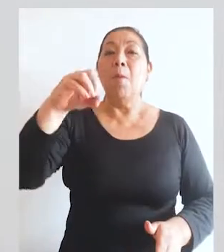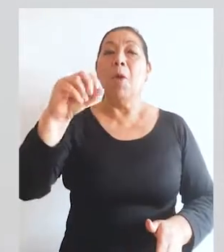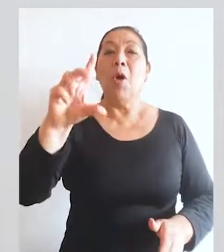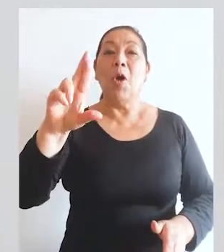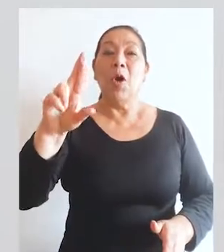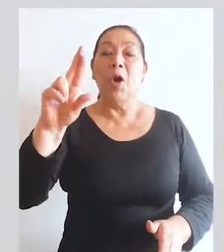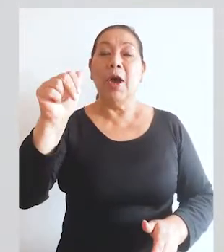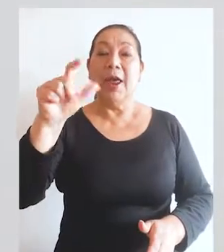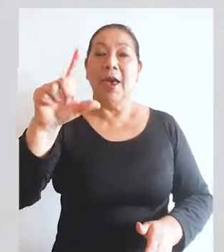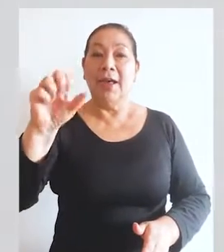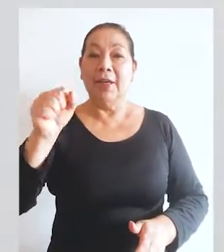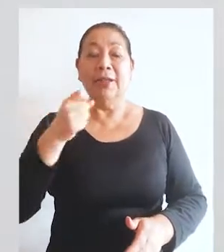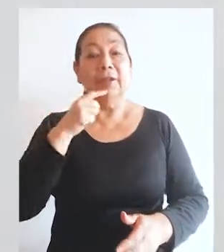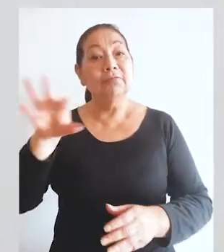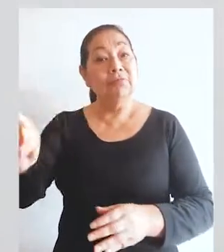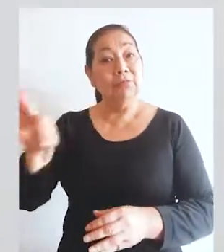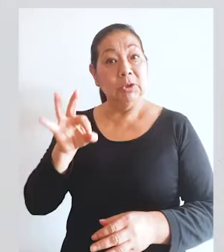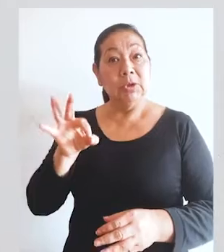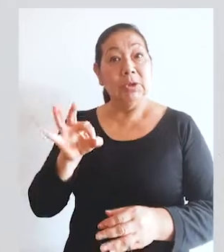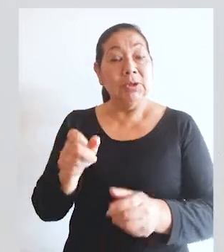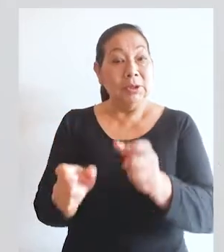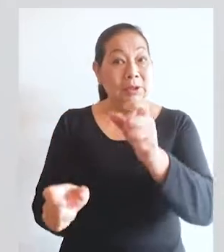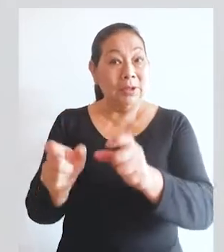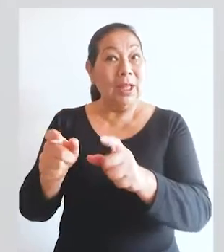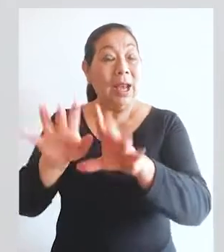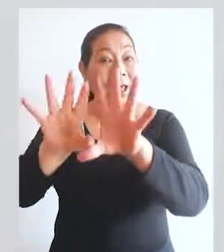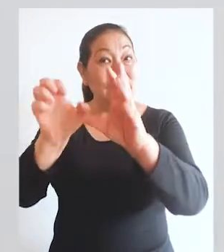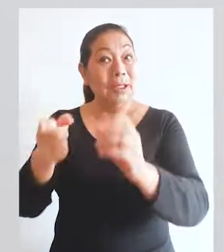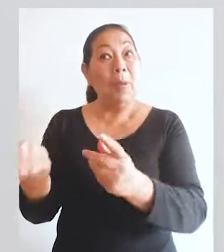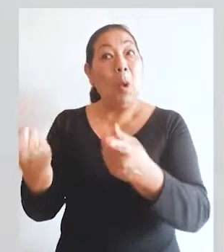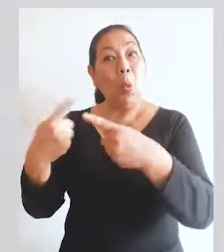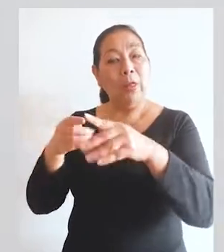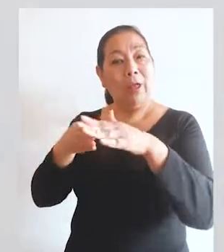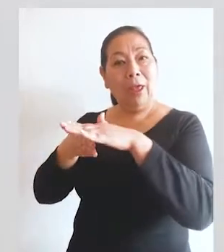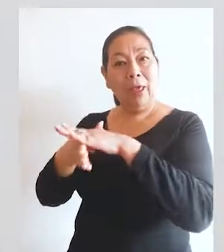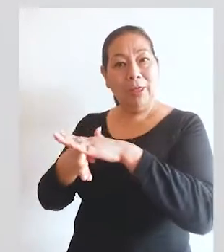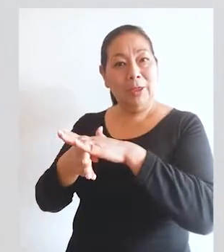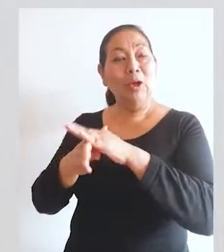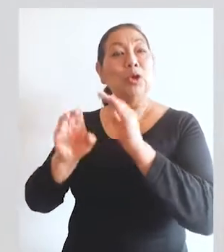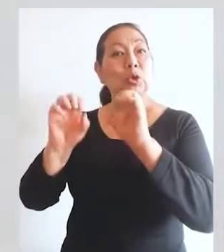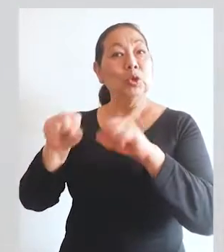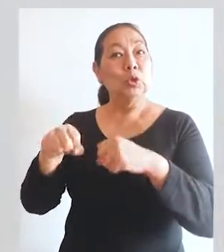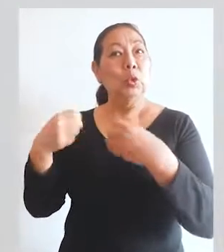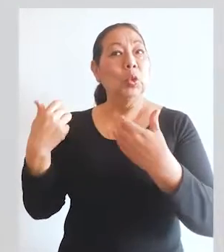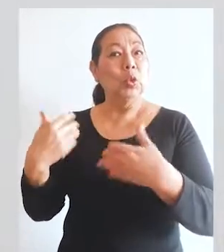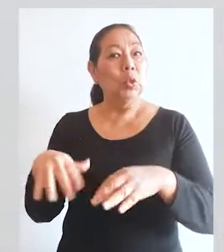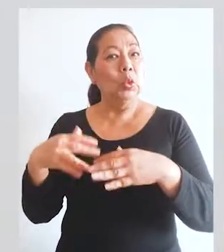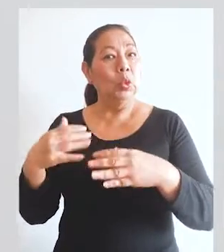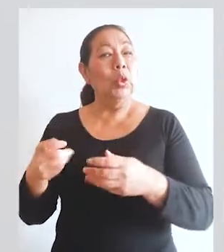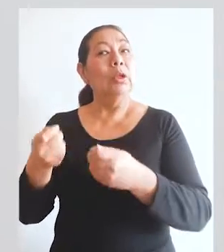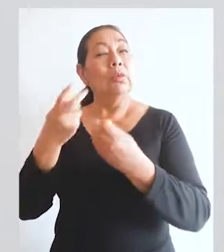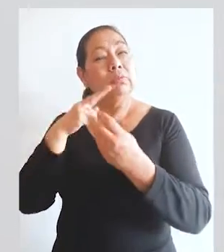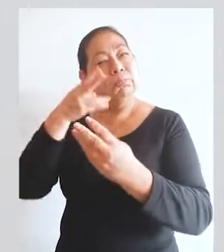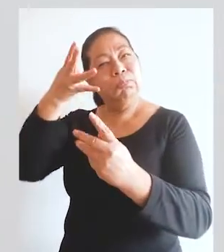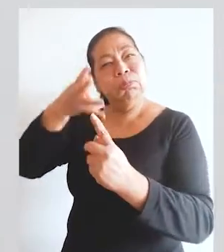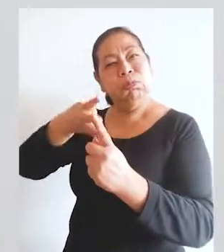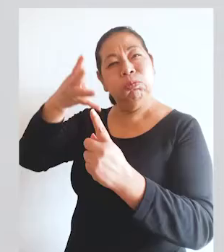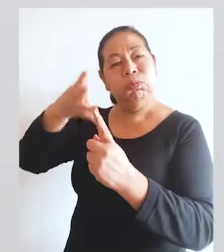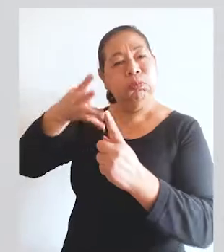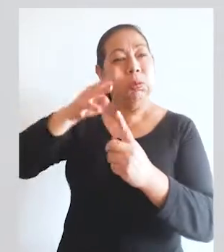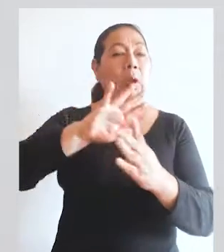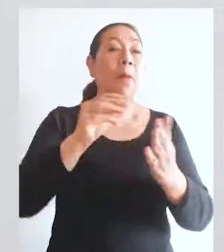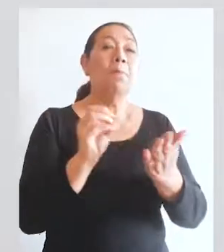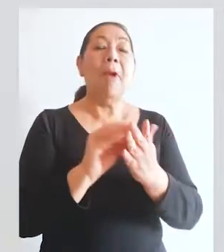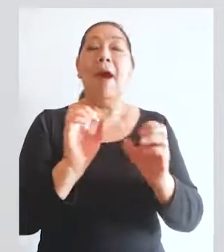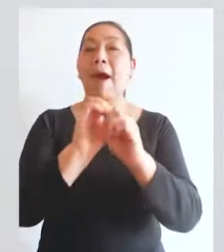Morales, aseguró que la elección de los miembros del órgano constitucional ha sido la más exigente, rigurosa